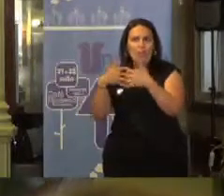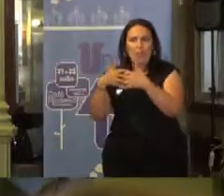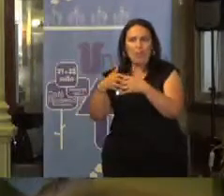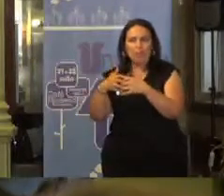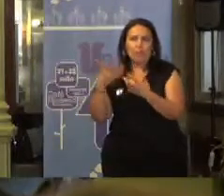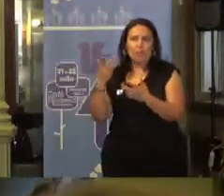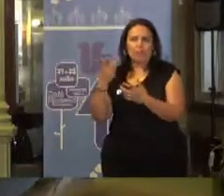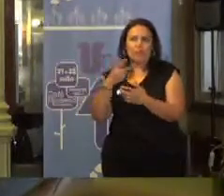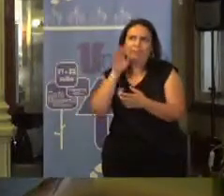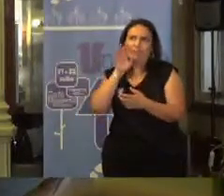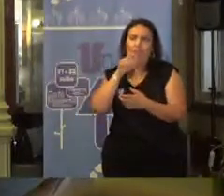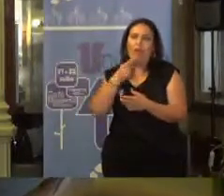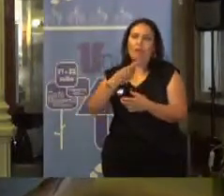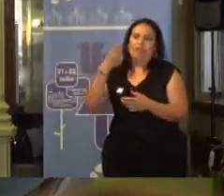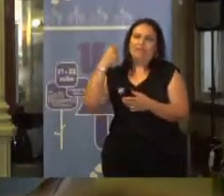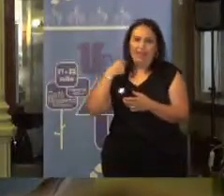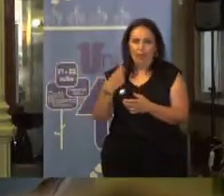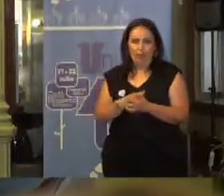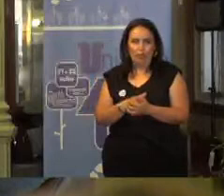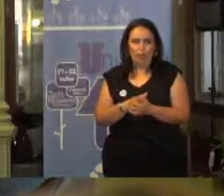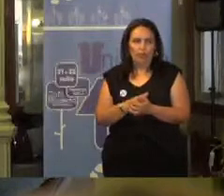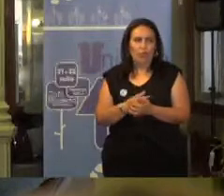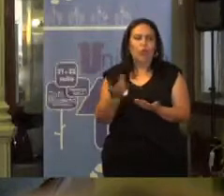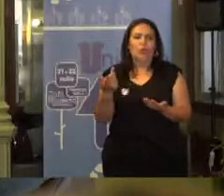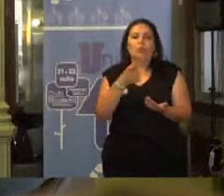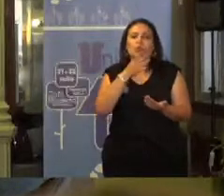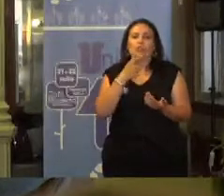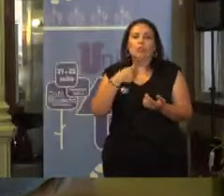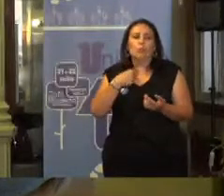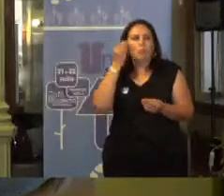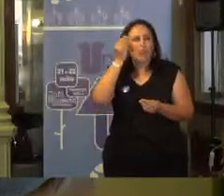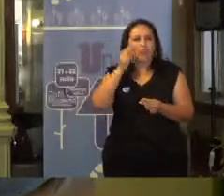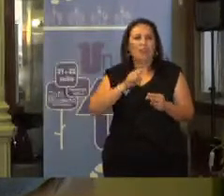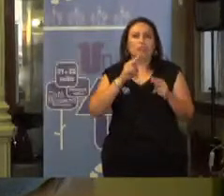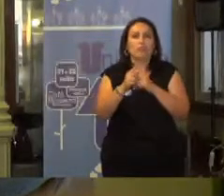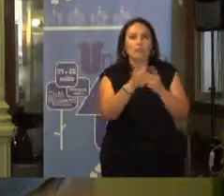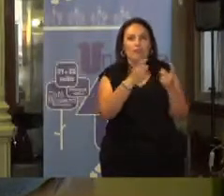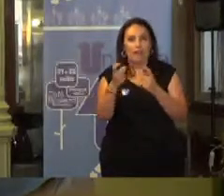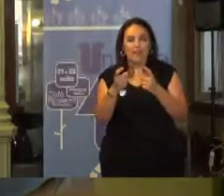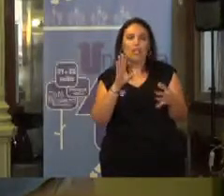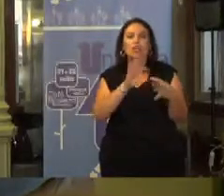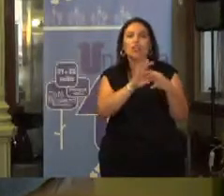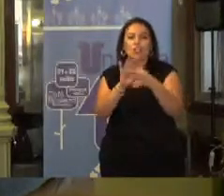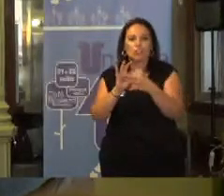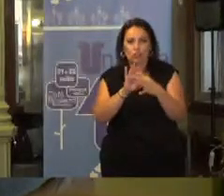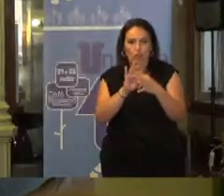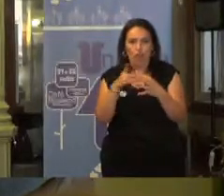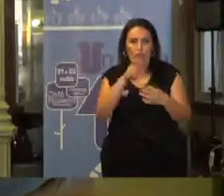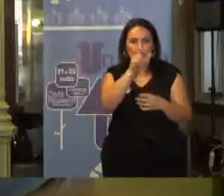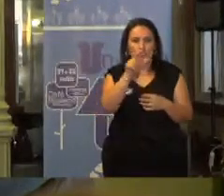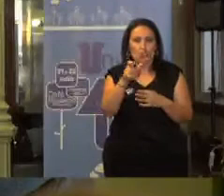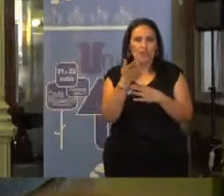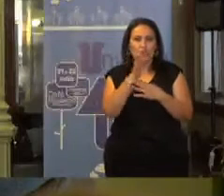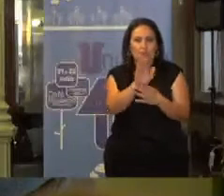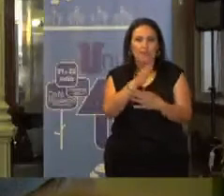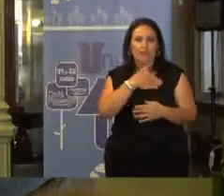século XIX tamén. E creo que lles falta capacidade de reacción e de conexión coas persoas as que queren representar.